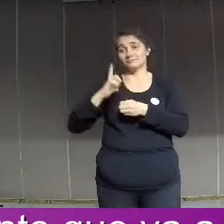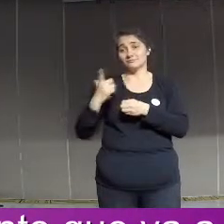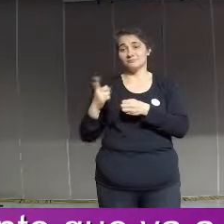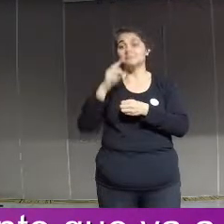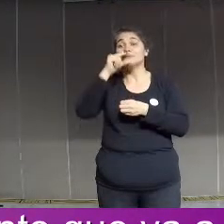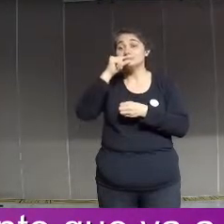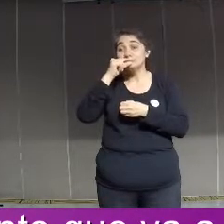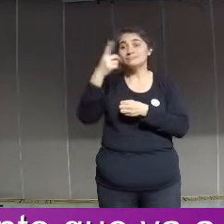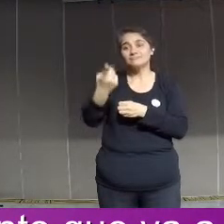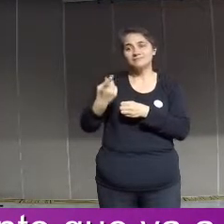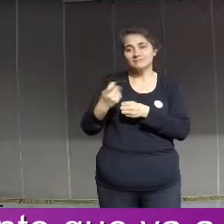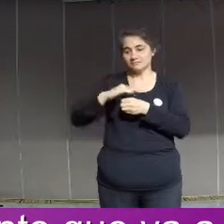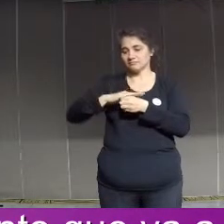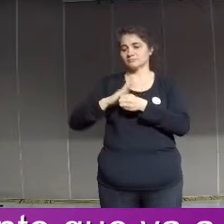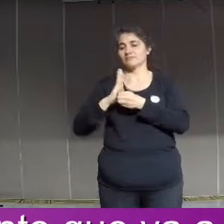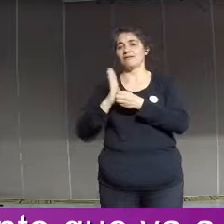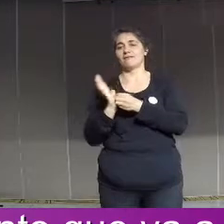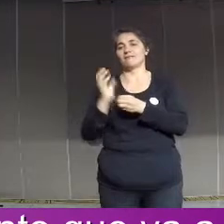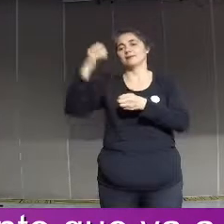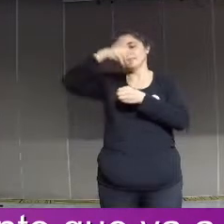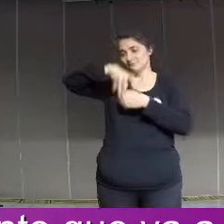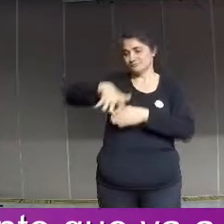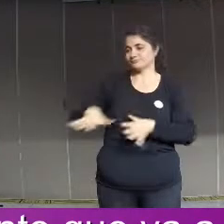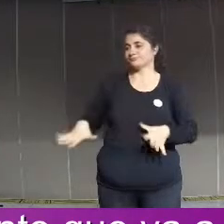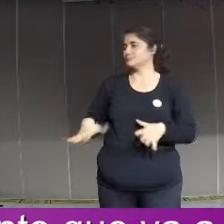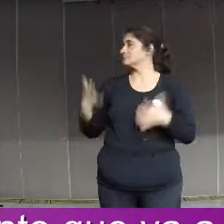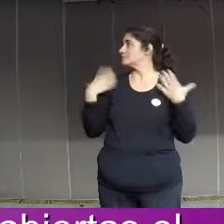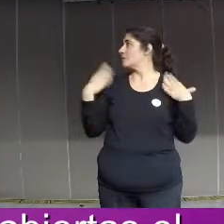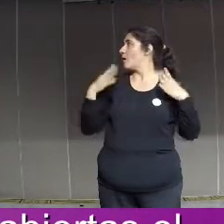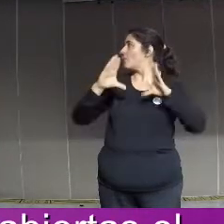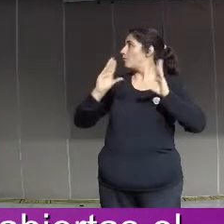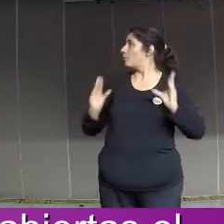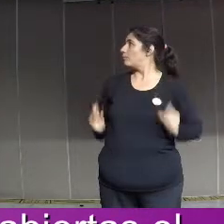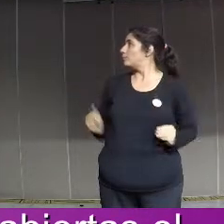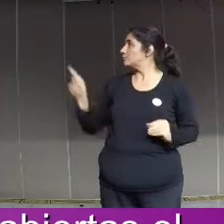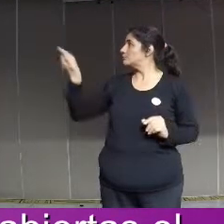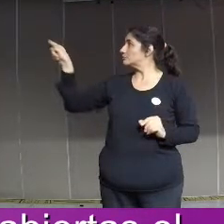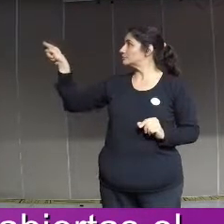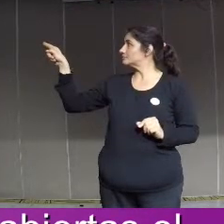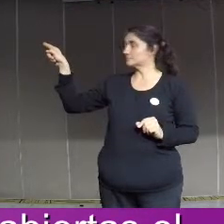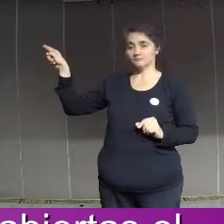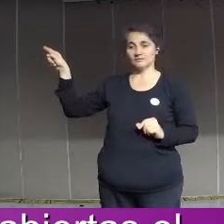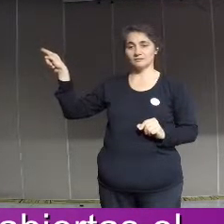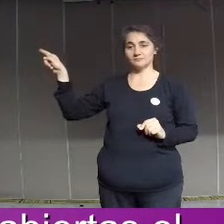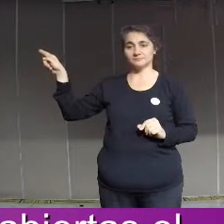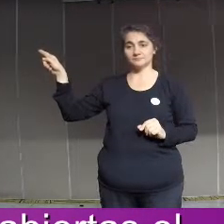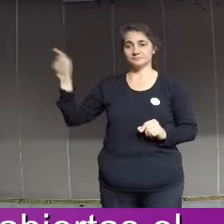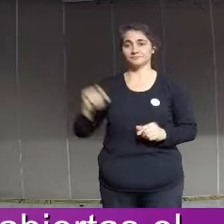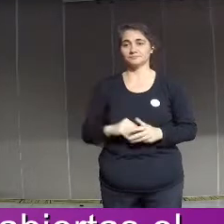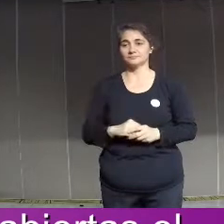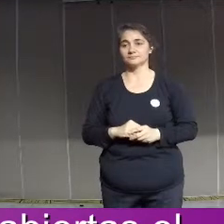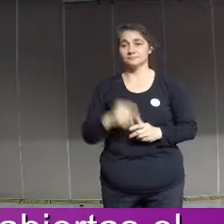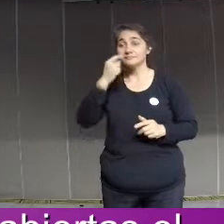ende va a haber una desprotección, ¿sí? Sí. Para que vean acá, ¿Ven que el paciente tiene la